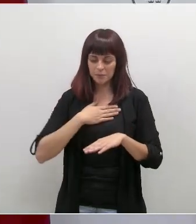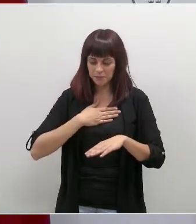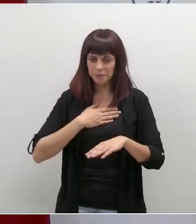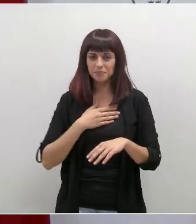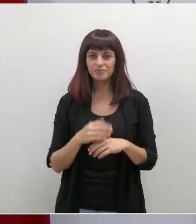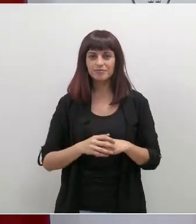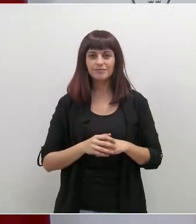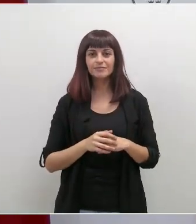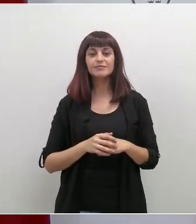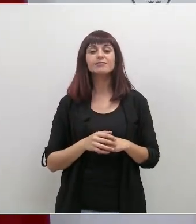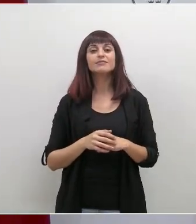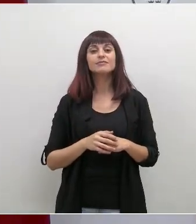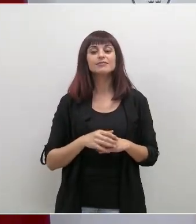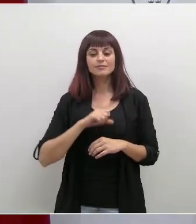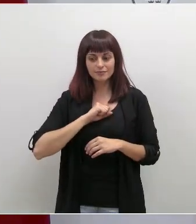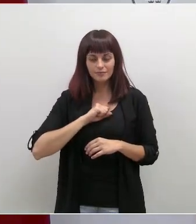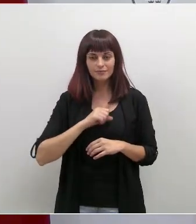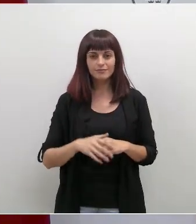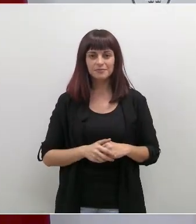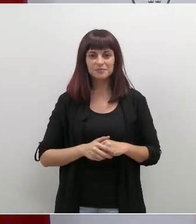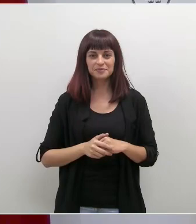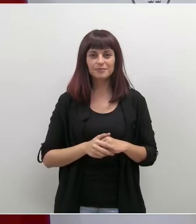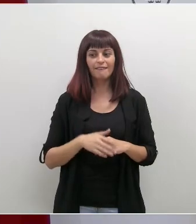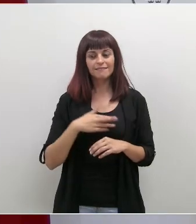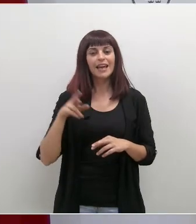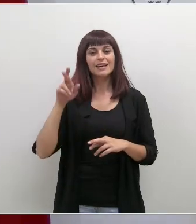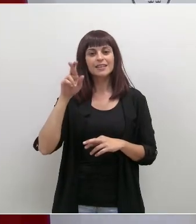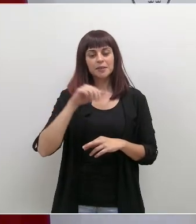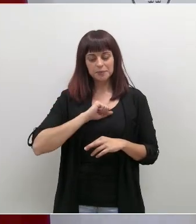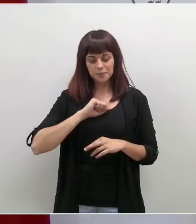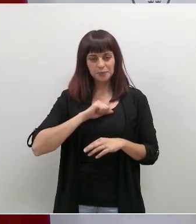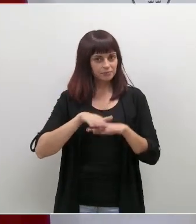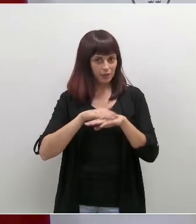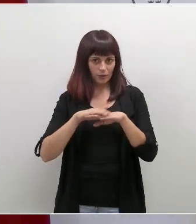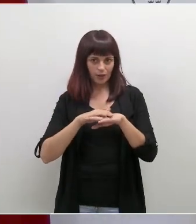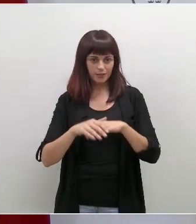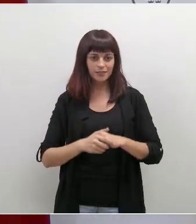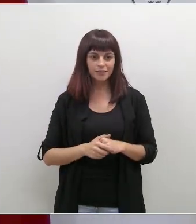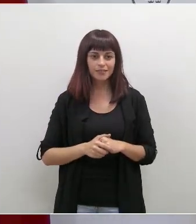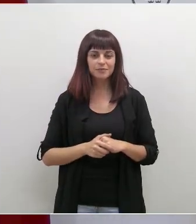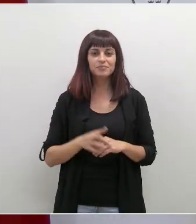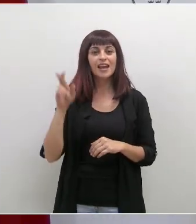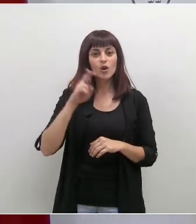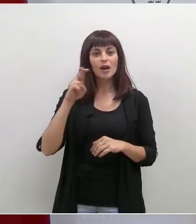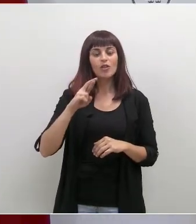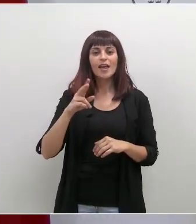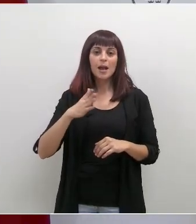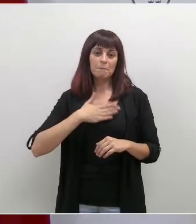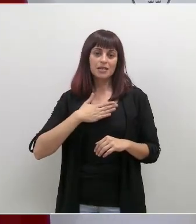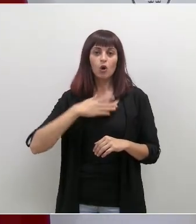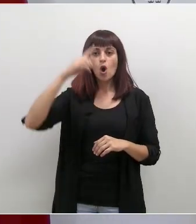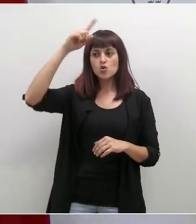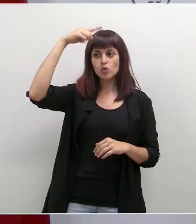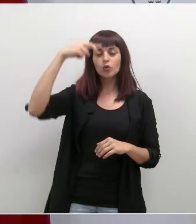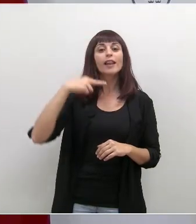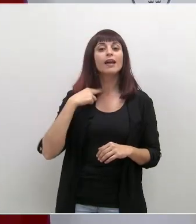figura en el Plan Director para la recuperación del patrimonio cultural de Lorca, que tiene como